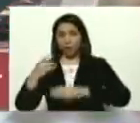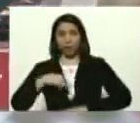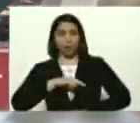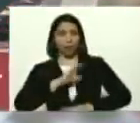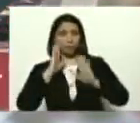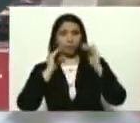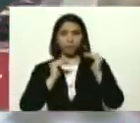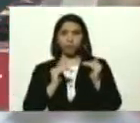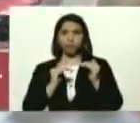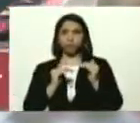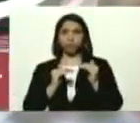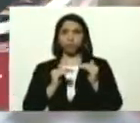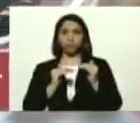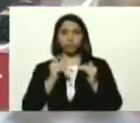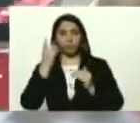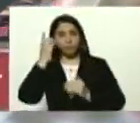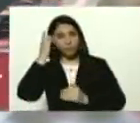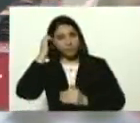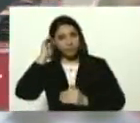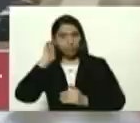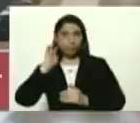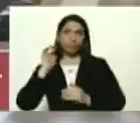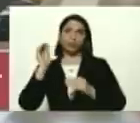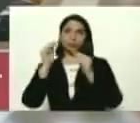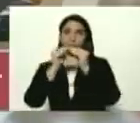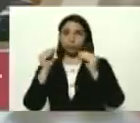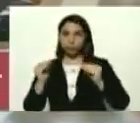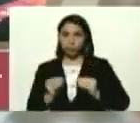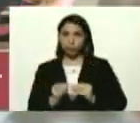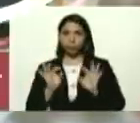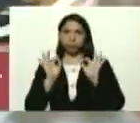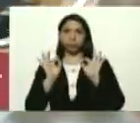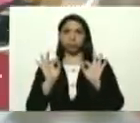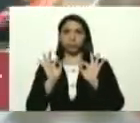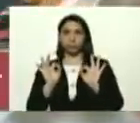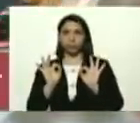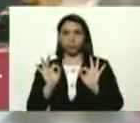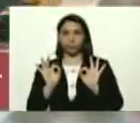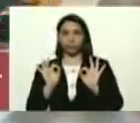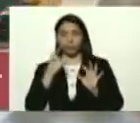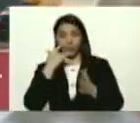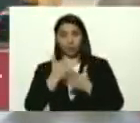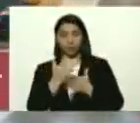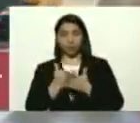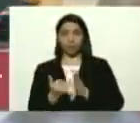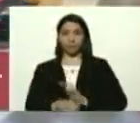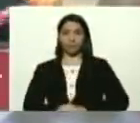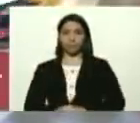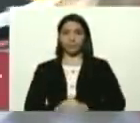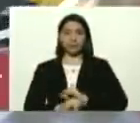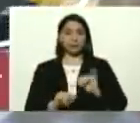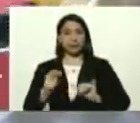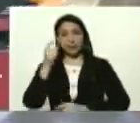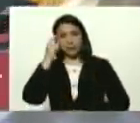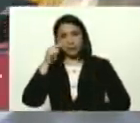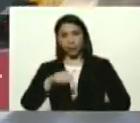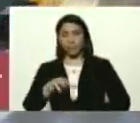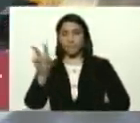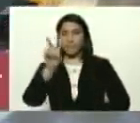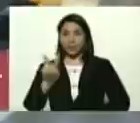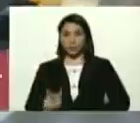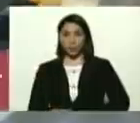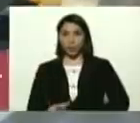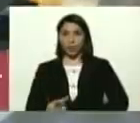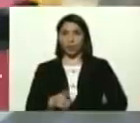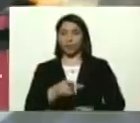atendiendo debidamente con protocolos especializados. Fíjate que ya al día de hoy, ya Venezuela ha